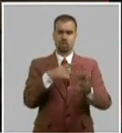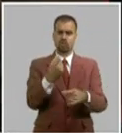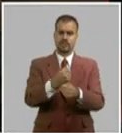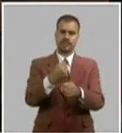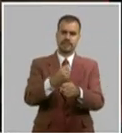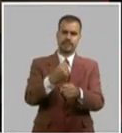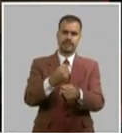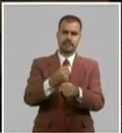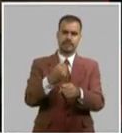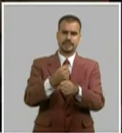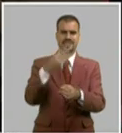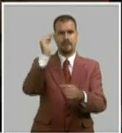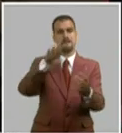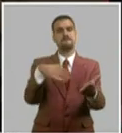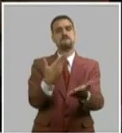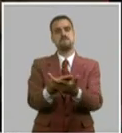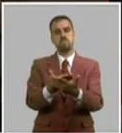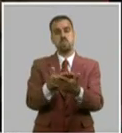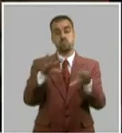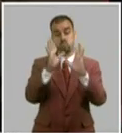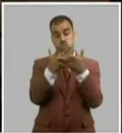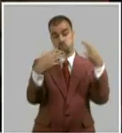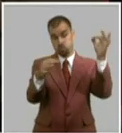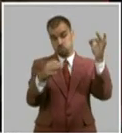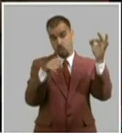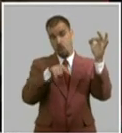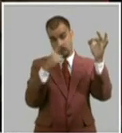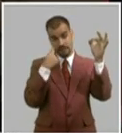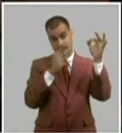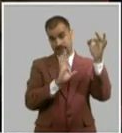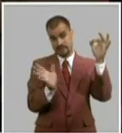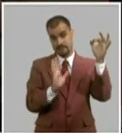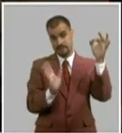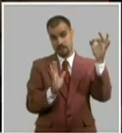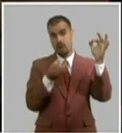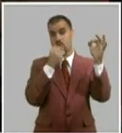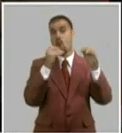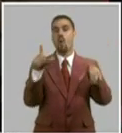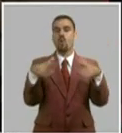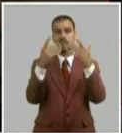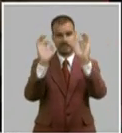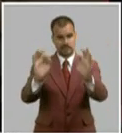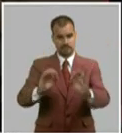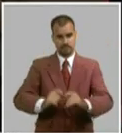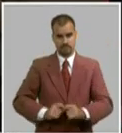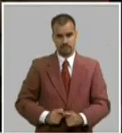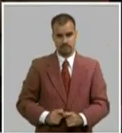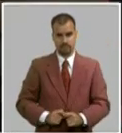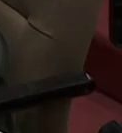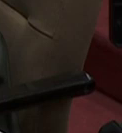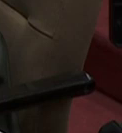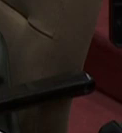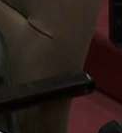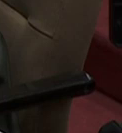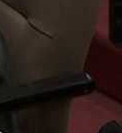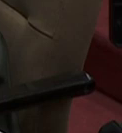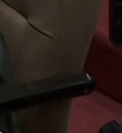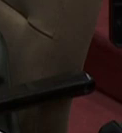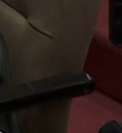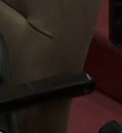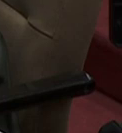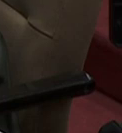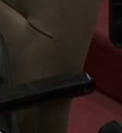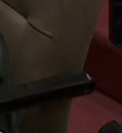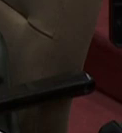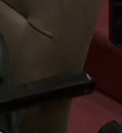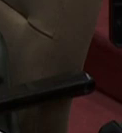propuestas que se hacen de los documentos que hemos visto hoy, pero cumplirlo estrictamente. Cuando él habla del tema de